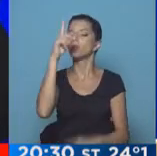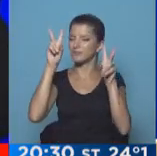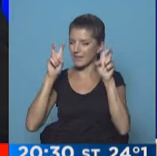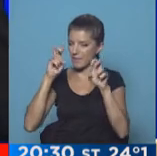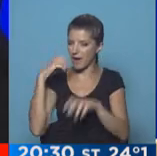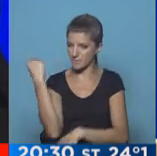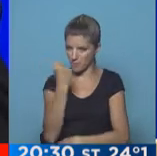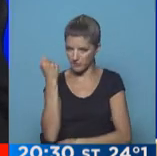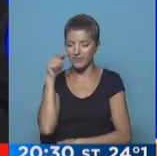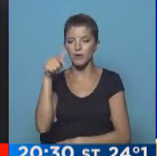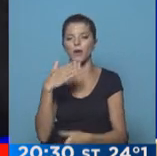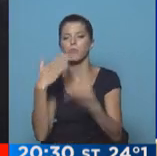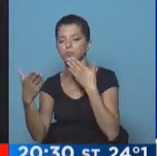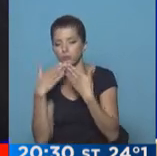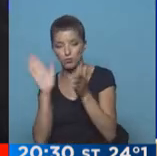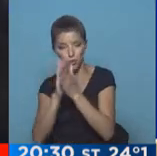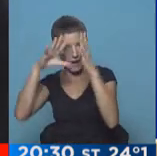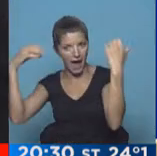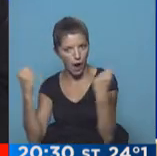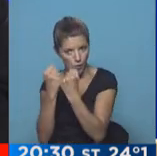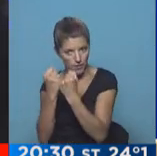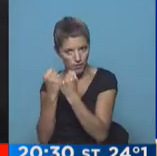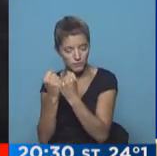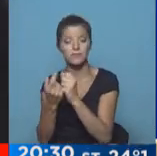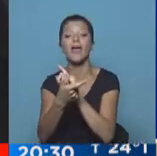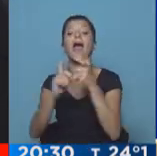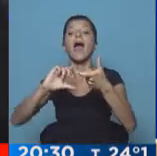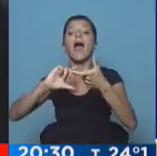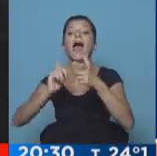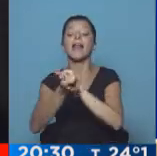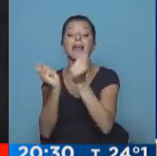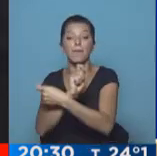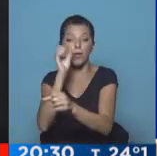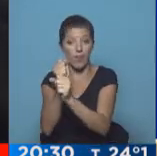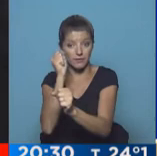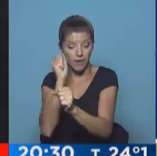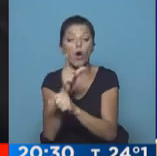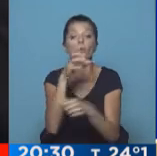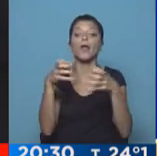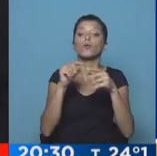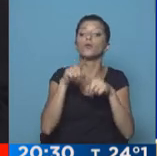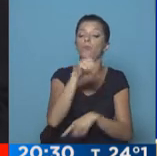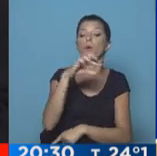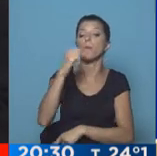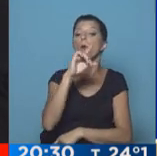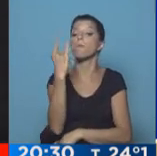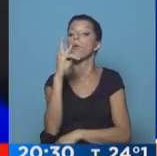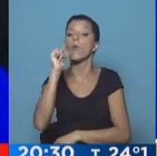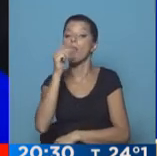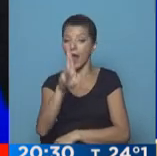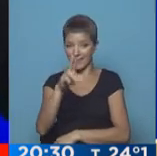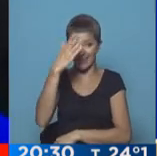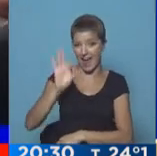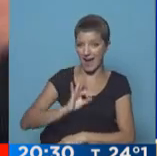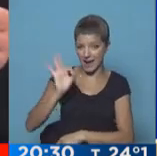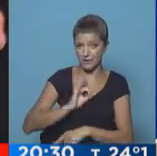está discutiendo respecto del acuerdo. La reforma laboral que llevó adelante el Partido Popular durante varios años y